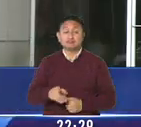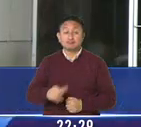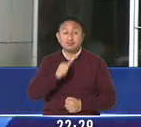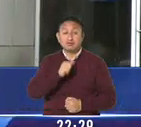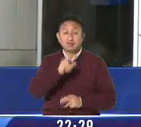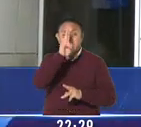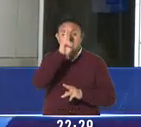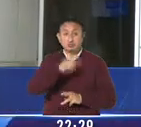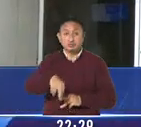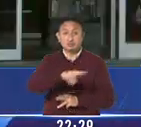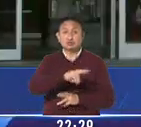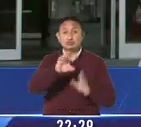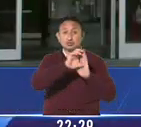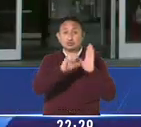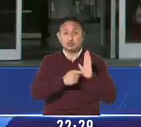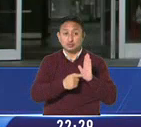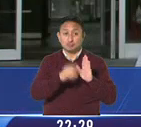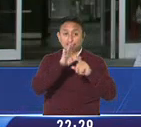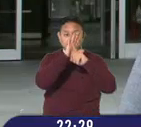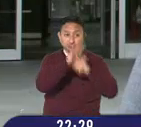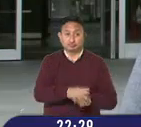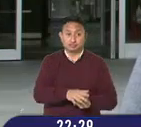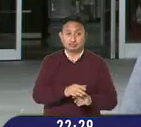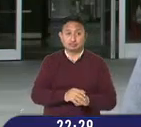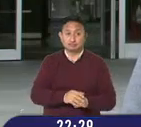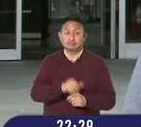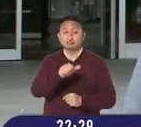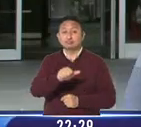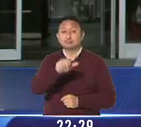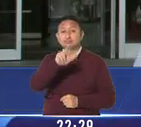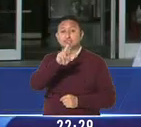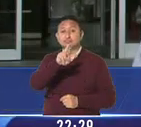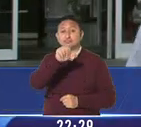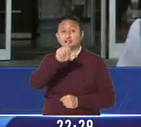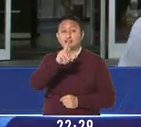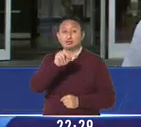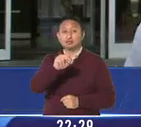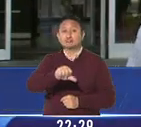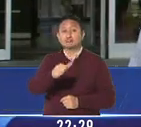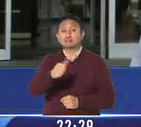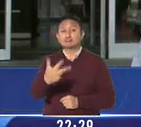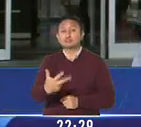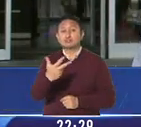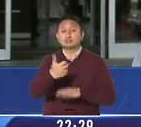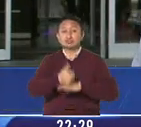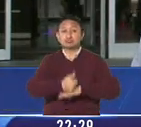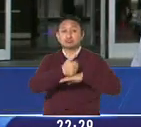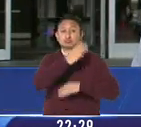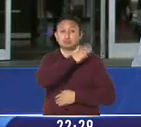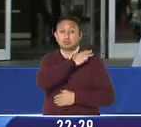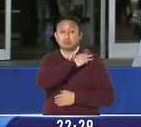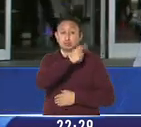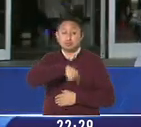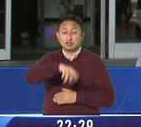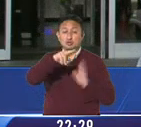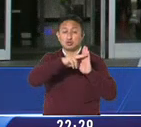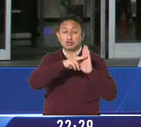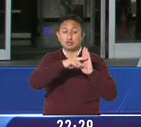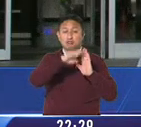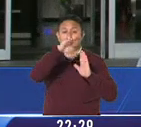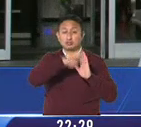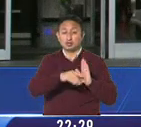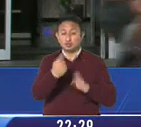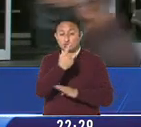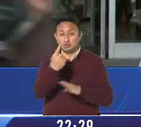derechos constitucionales. Y no solo de Víctor Arauz, sino de otros tres generales que aparentemente fueron calificados en hora y